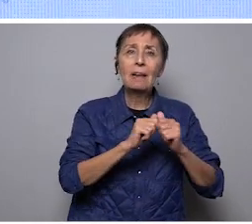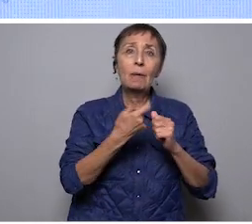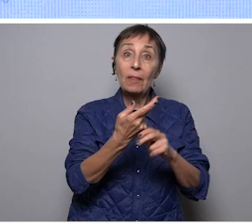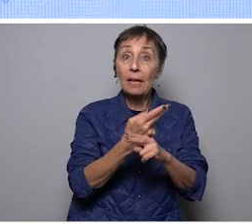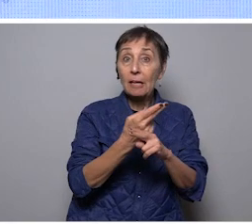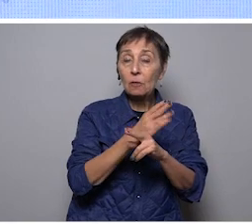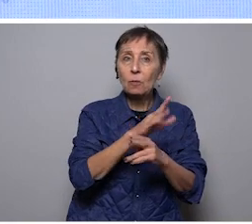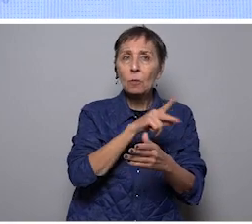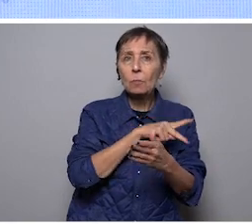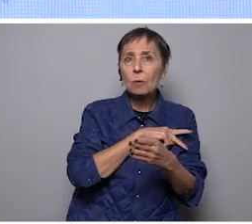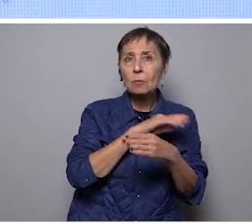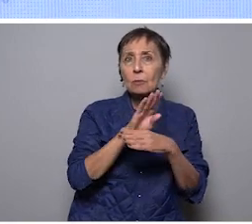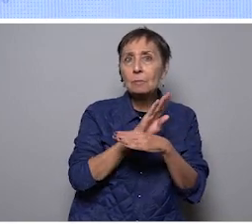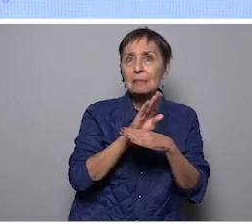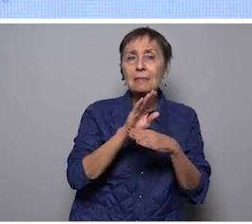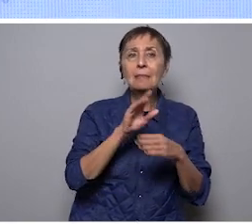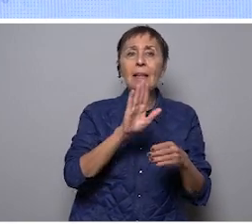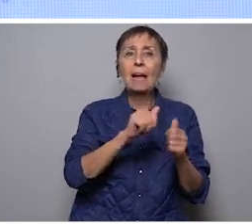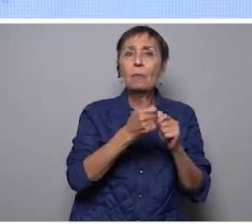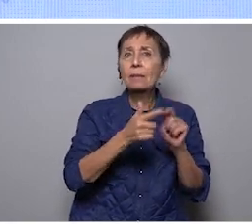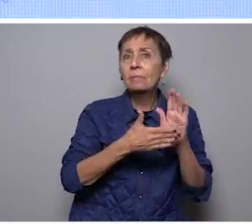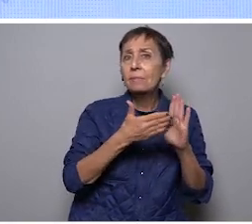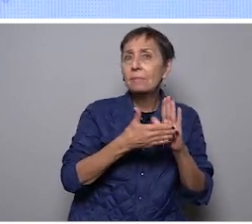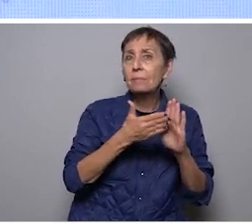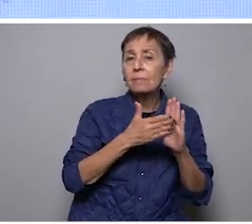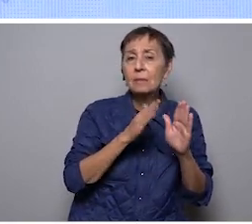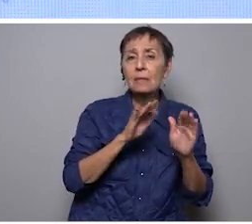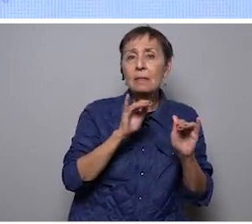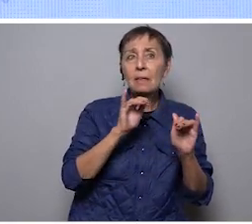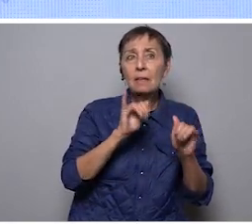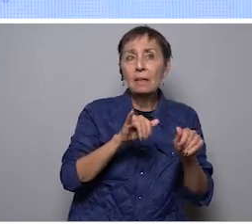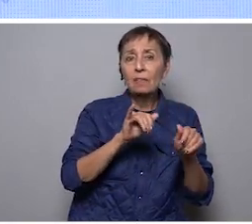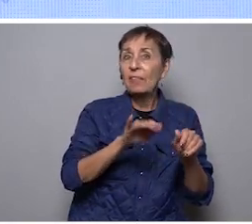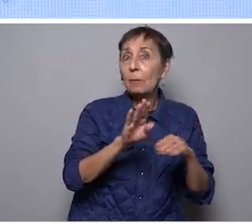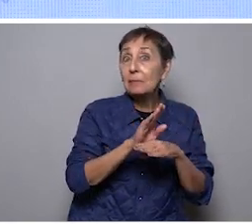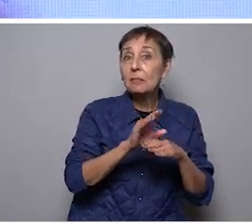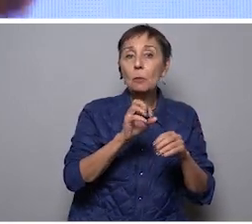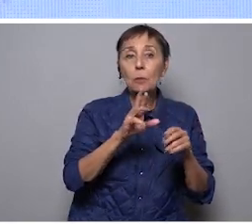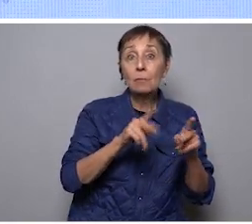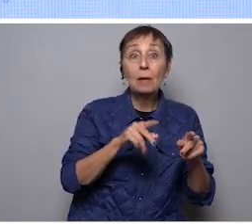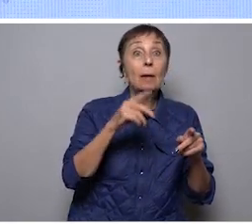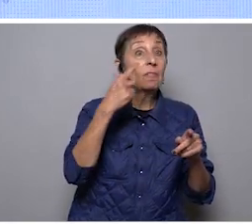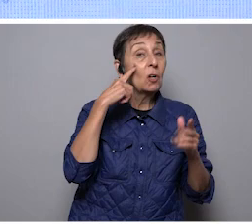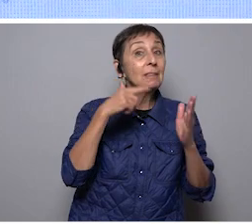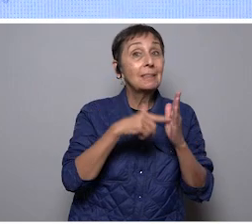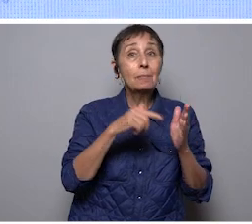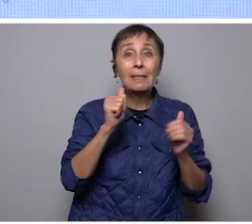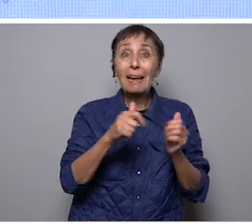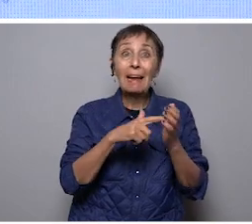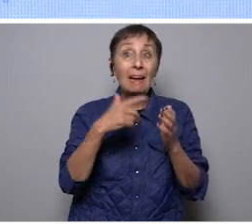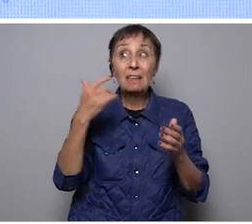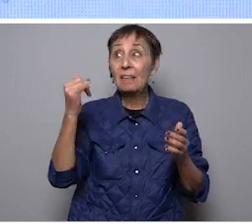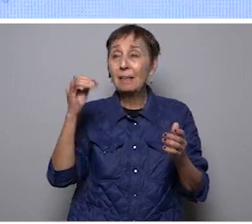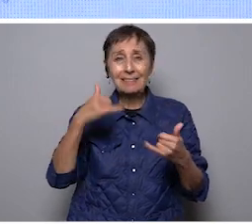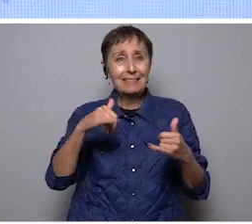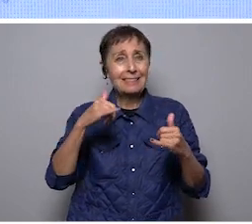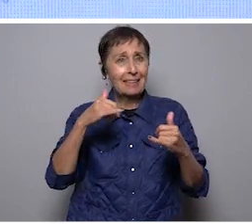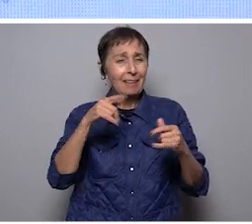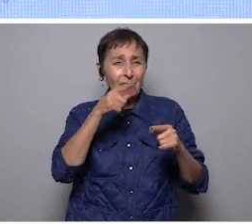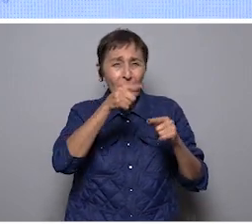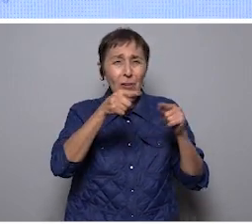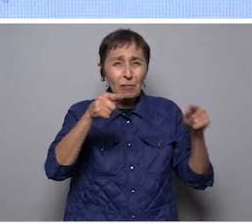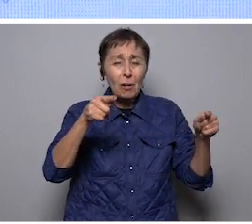poblado a una comunidad te puede llevar horas Porque además los accesos siguen siendo carreteras rurales entonces